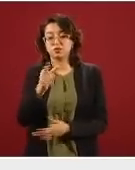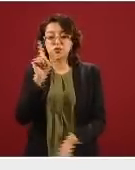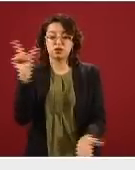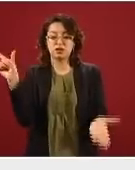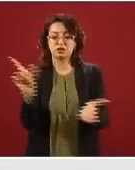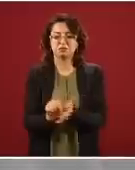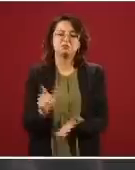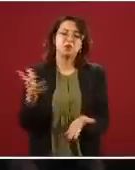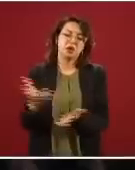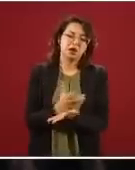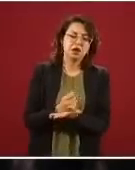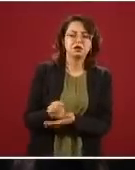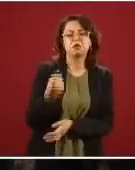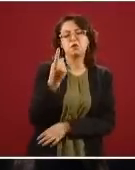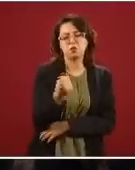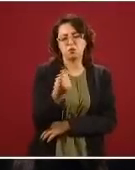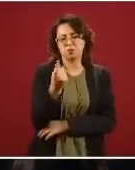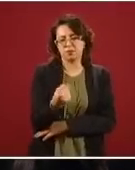y un margen de